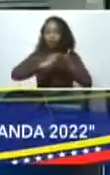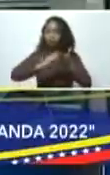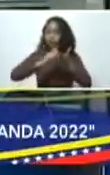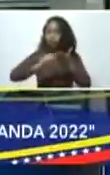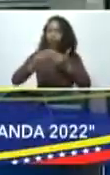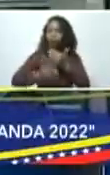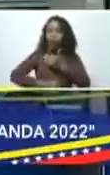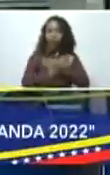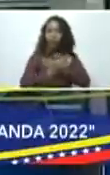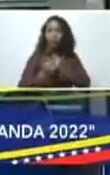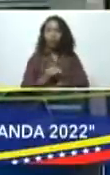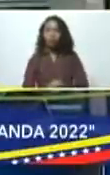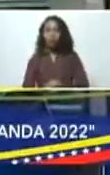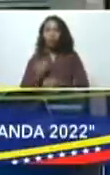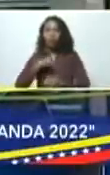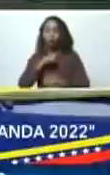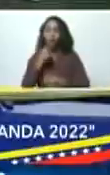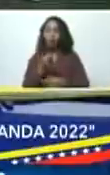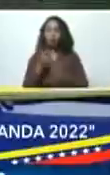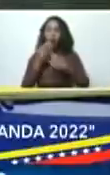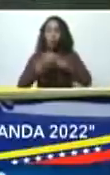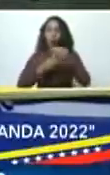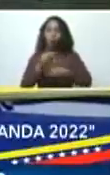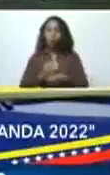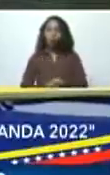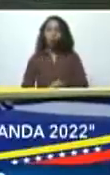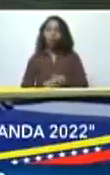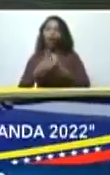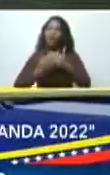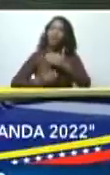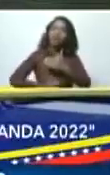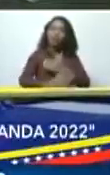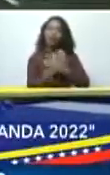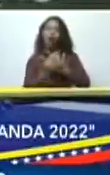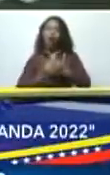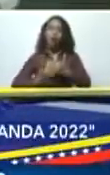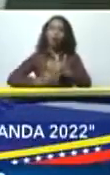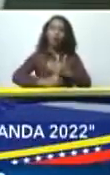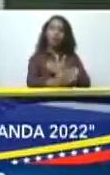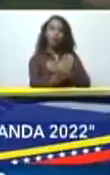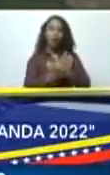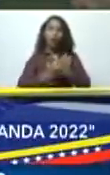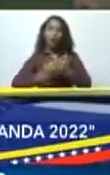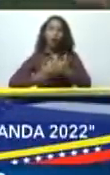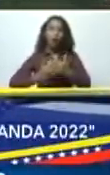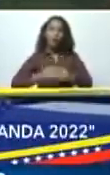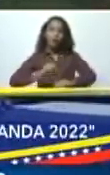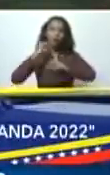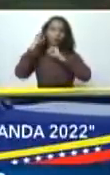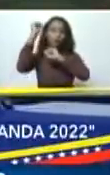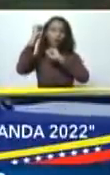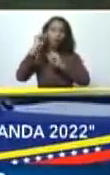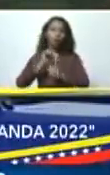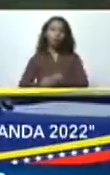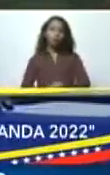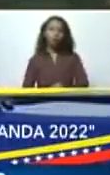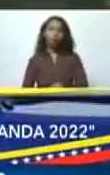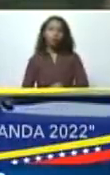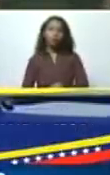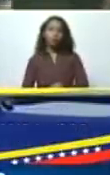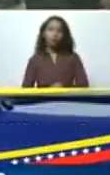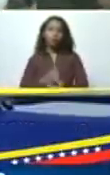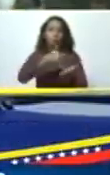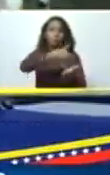avanzar, presidente. Eso es lo que hemos hecho. Avanzar, avanzar, avanzar y vencer.